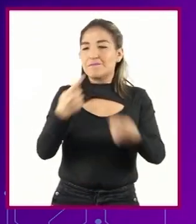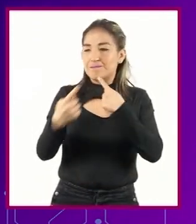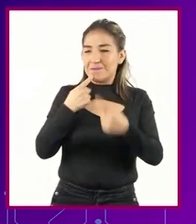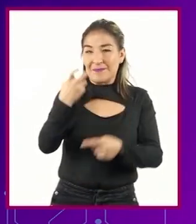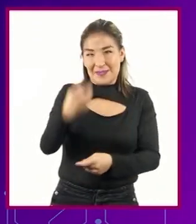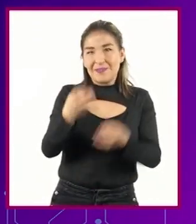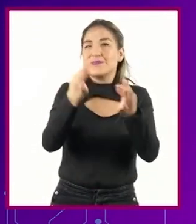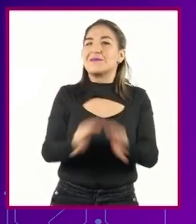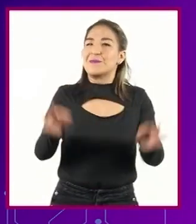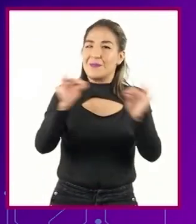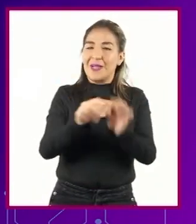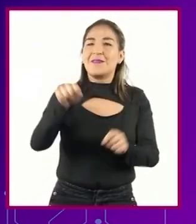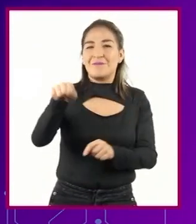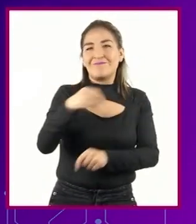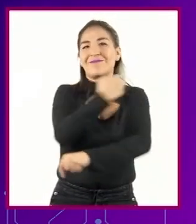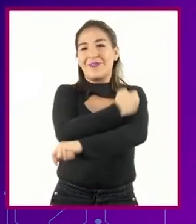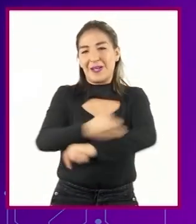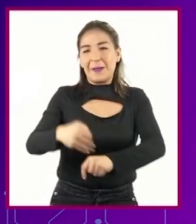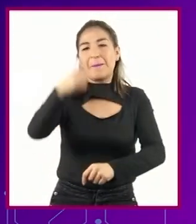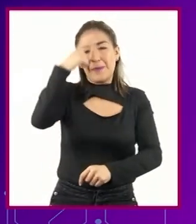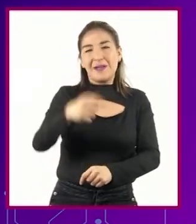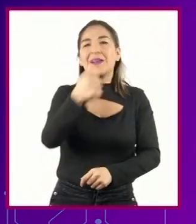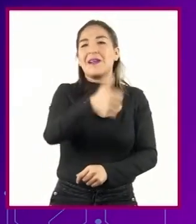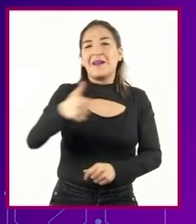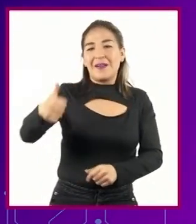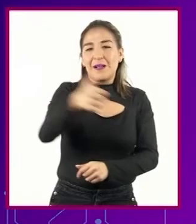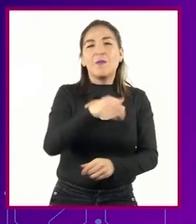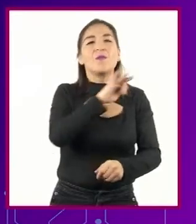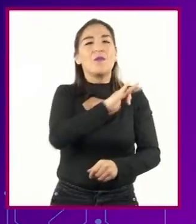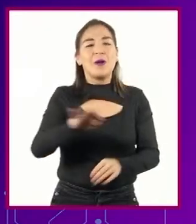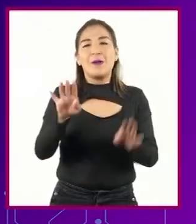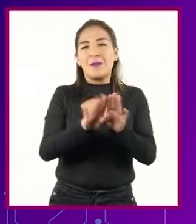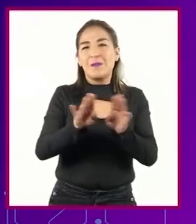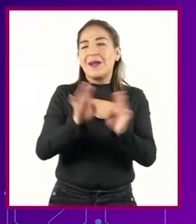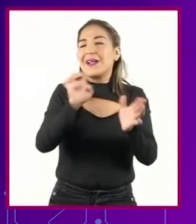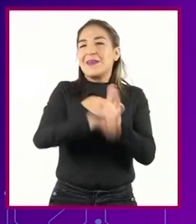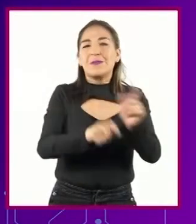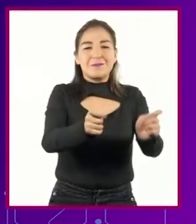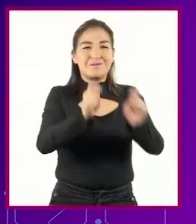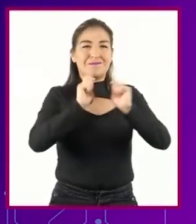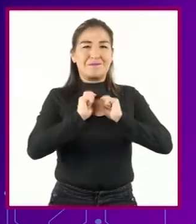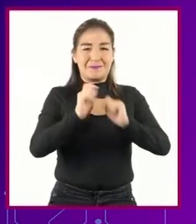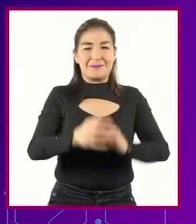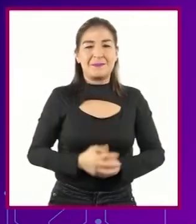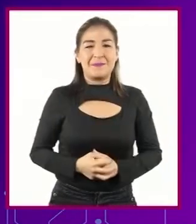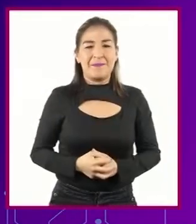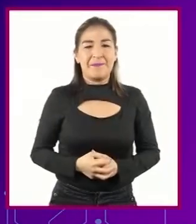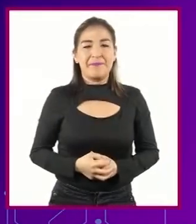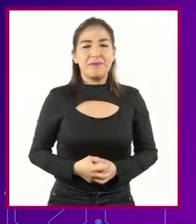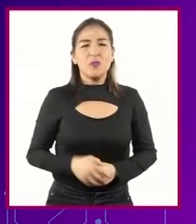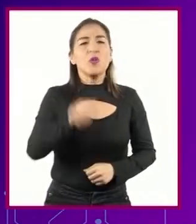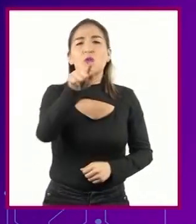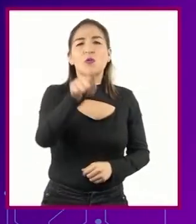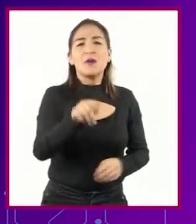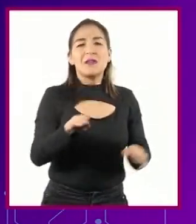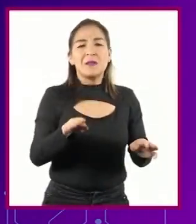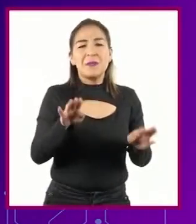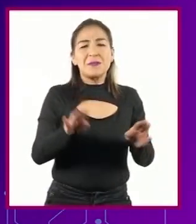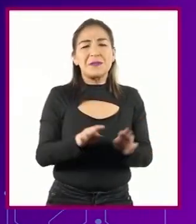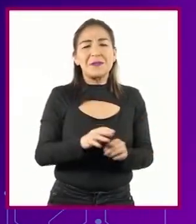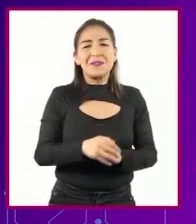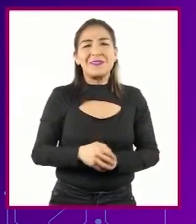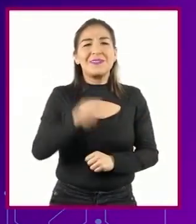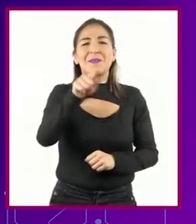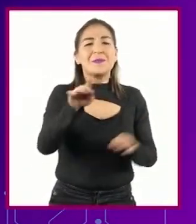muy importante en esta situación, ya que cada quien se pudo poner en el lugar del otro. ¿Y tú, cómo resuelves tus